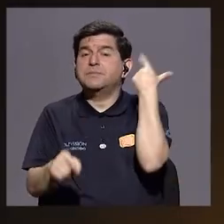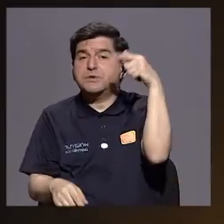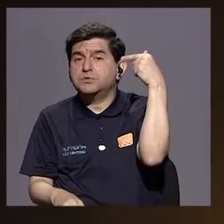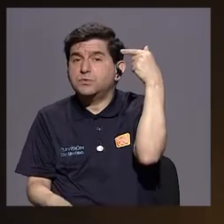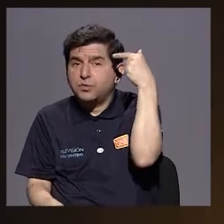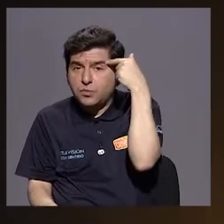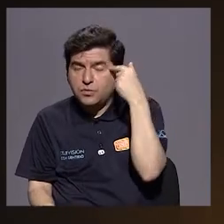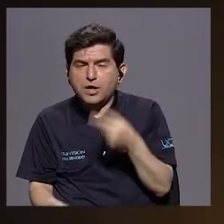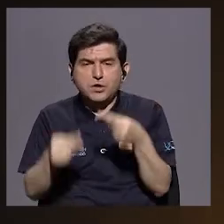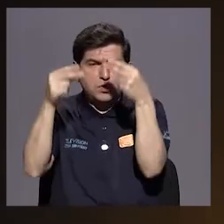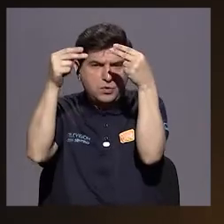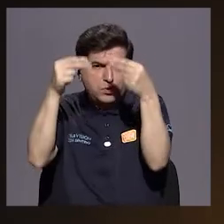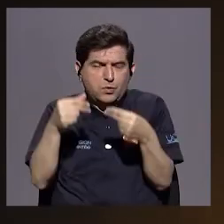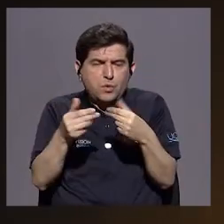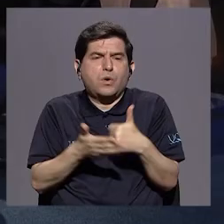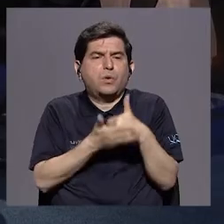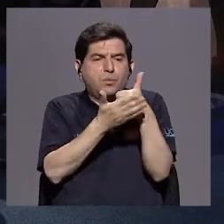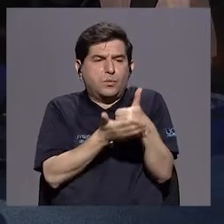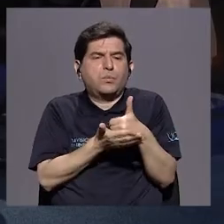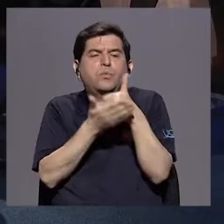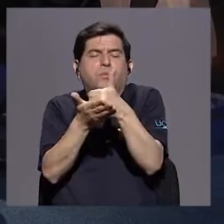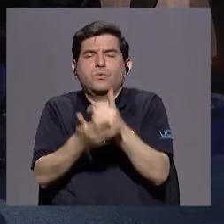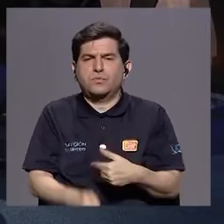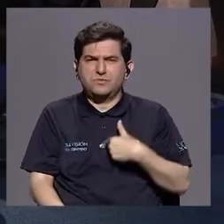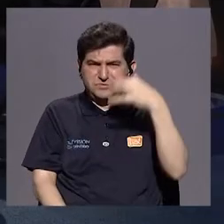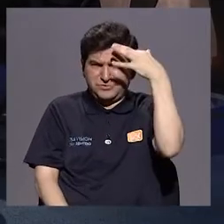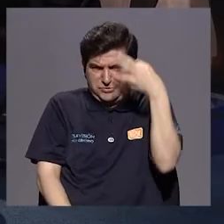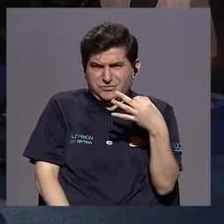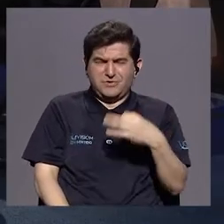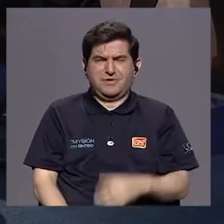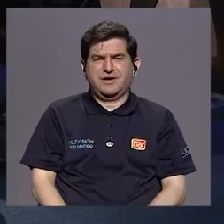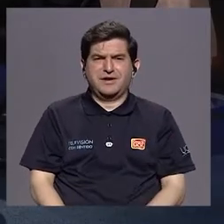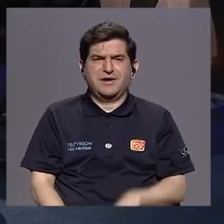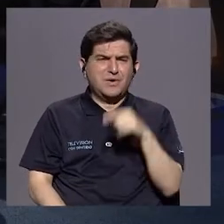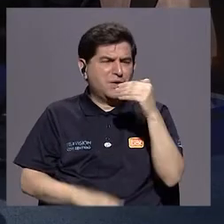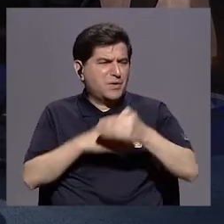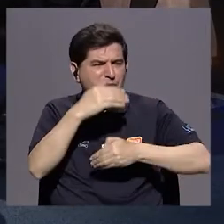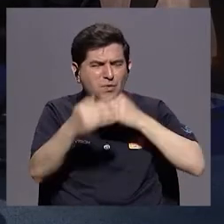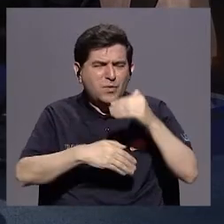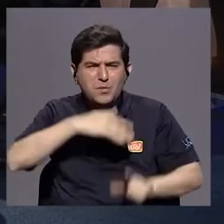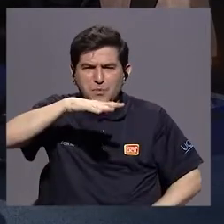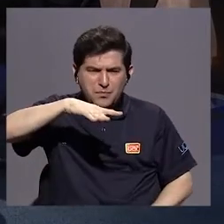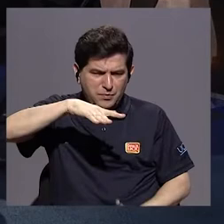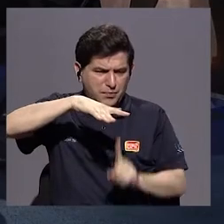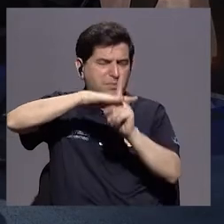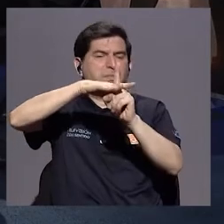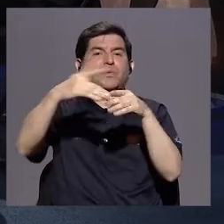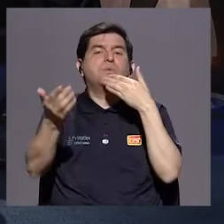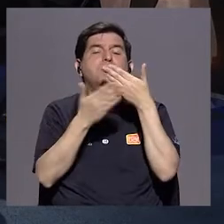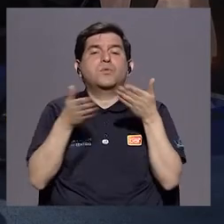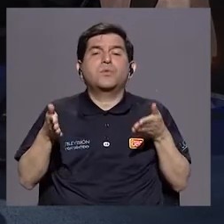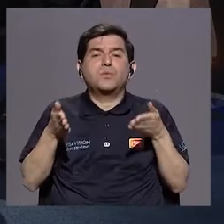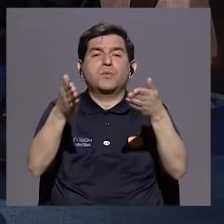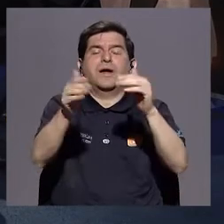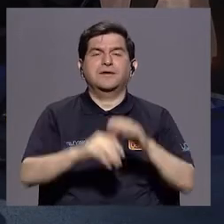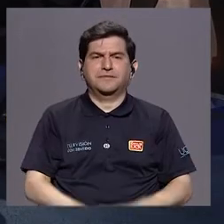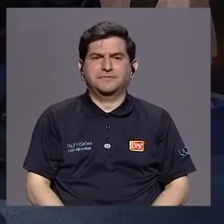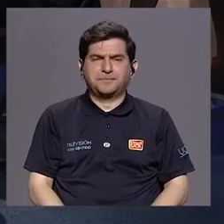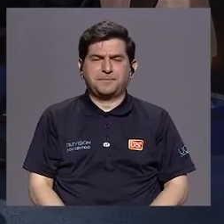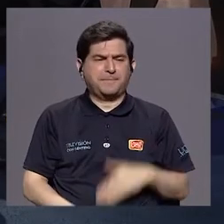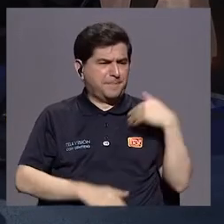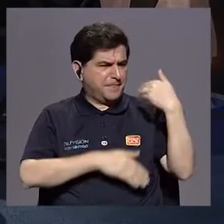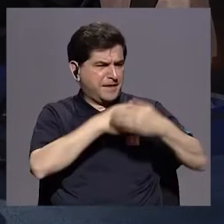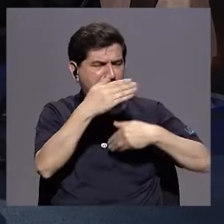con presupuestos que los ayuden entonces creo que es un proceso emergente que va en muy buen camino a nivel del